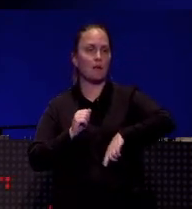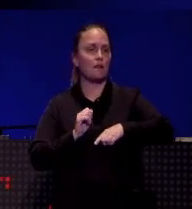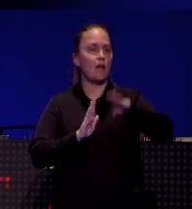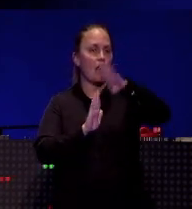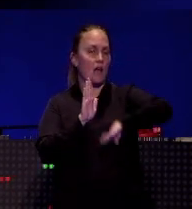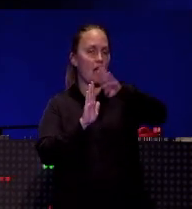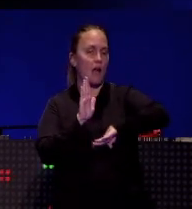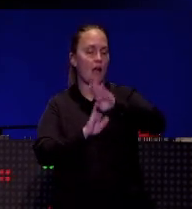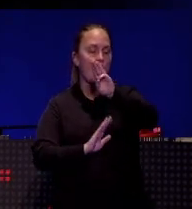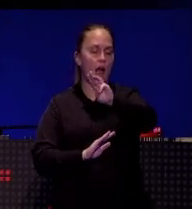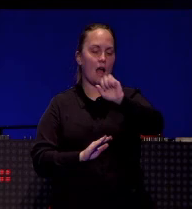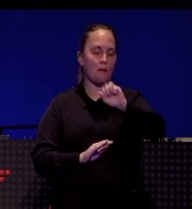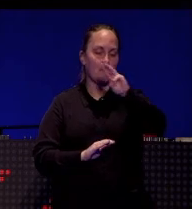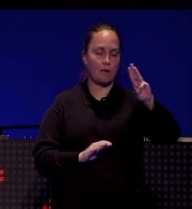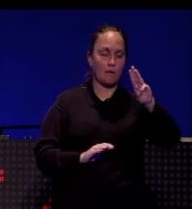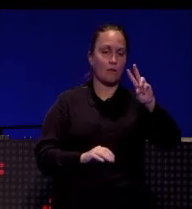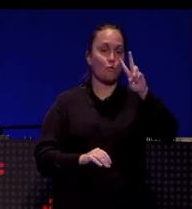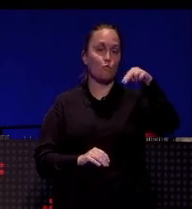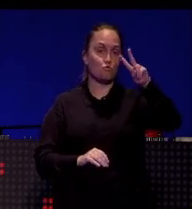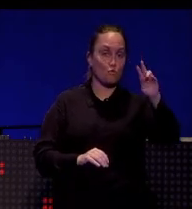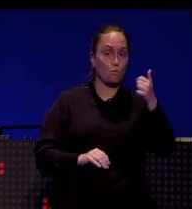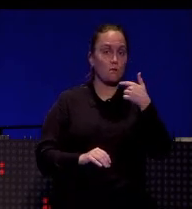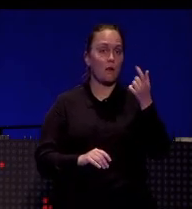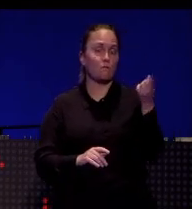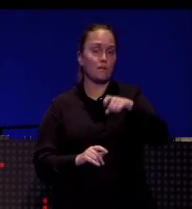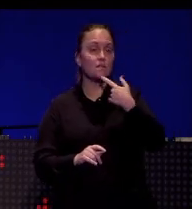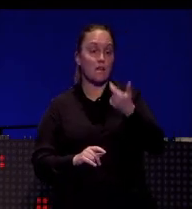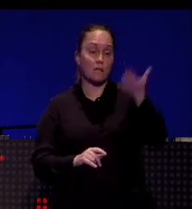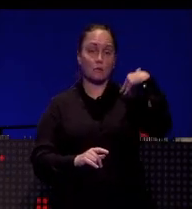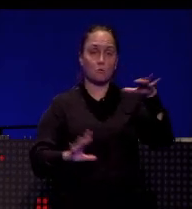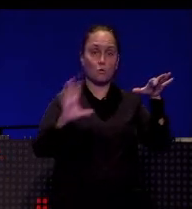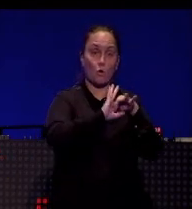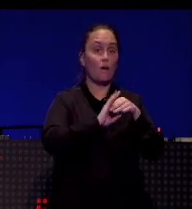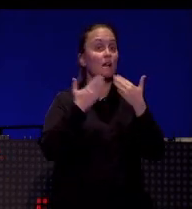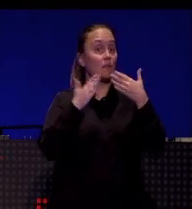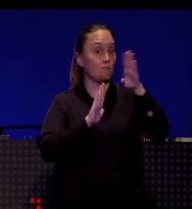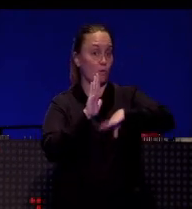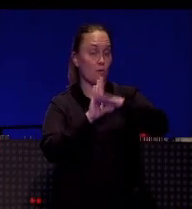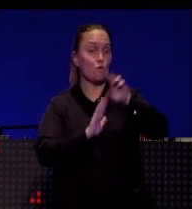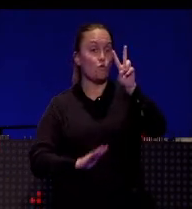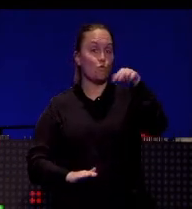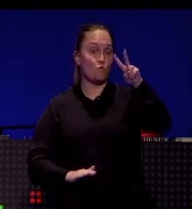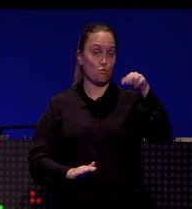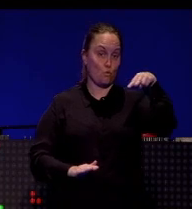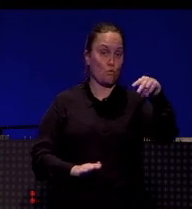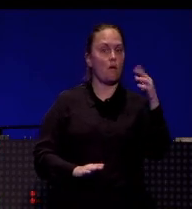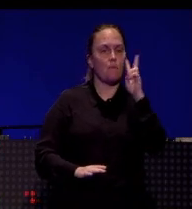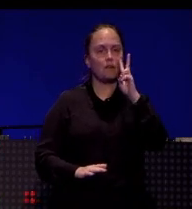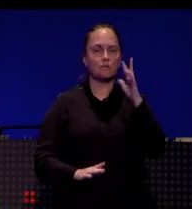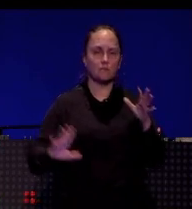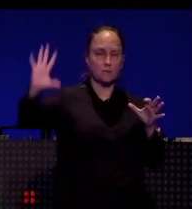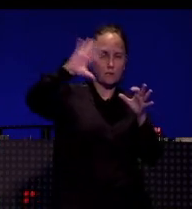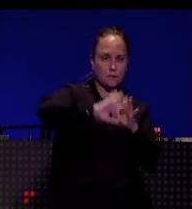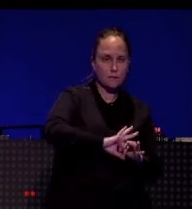perfecta porque ya no hay que subir la foto y si ves que no te cuadra con la anterior borrarla no ya con una ves y si cuadra en la